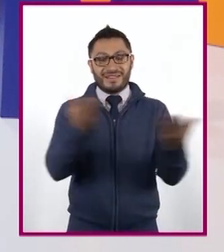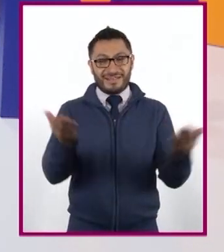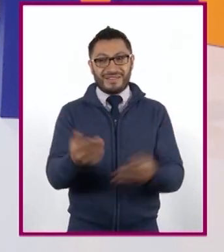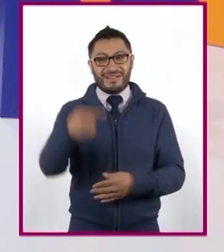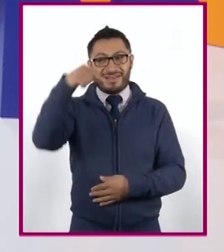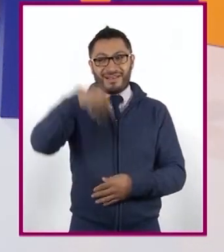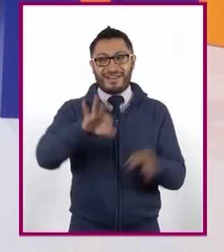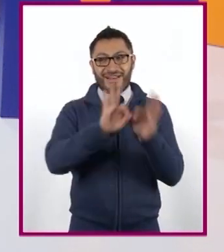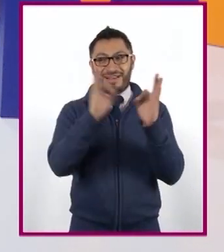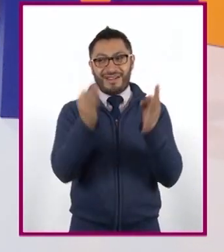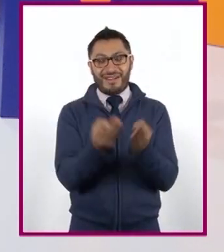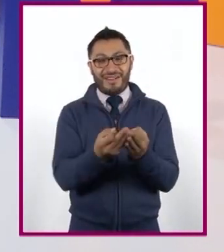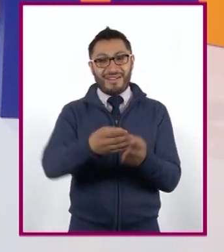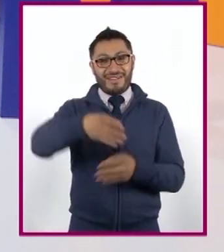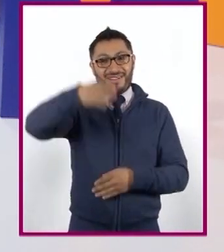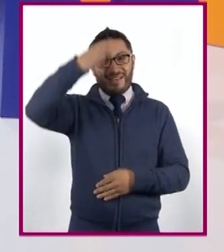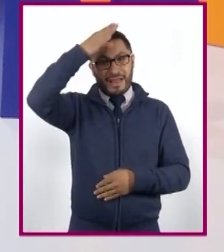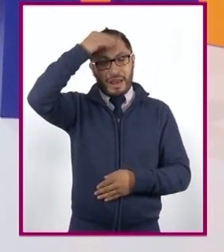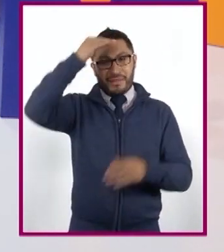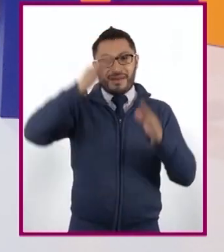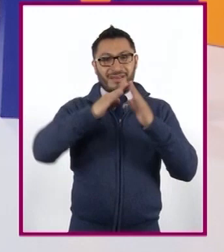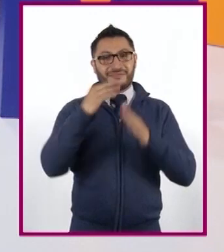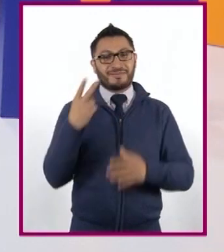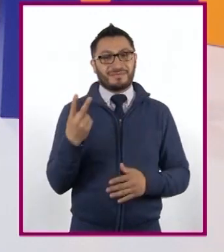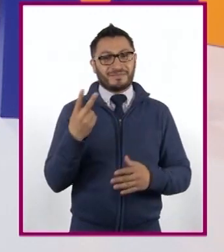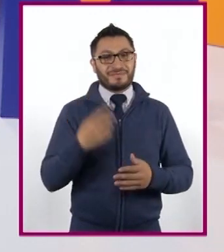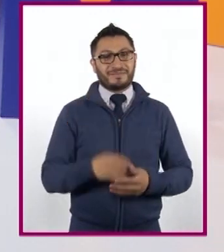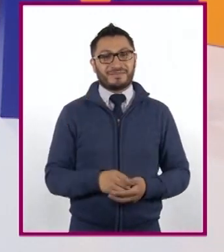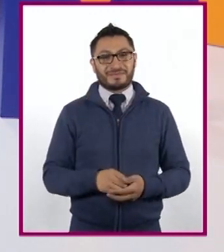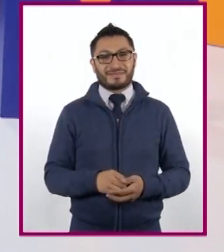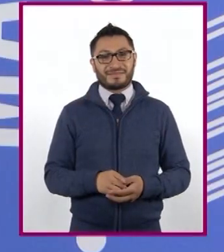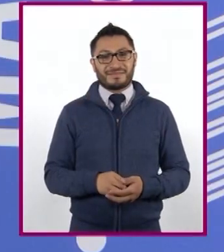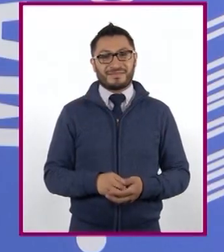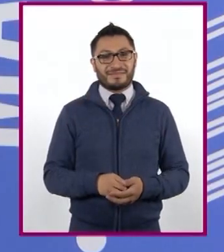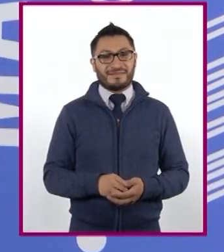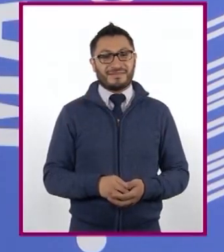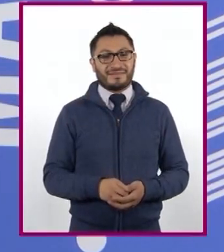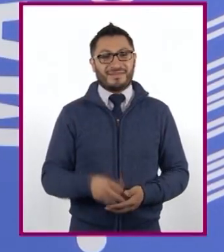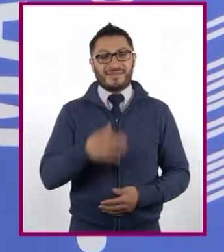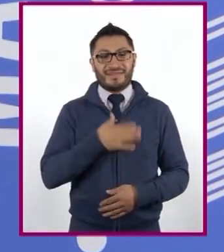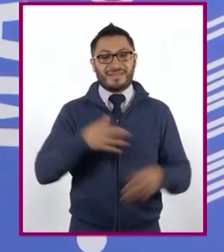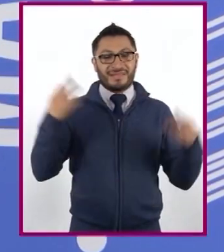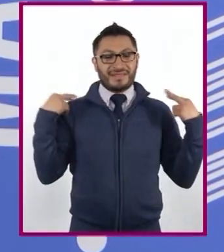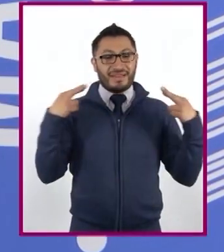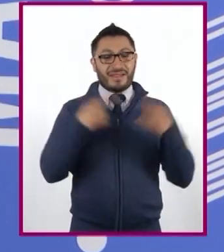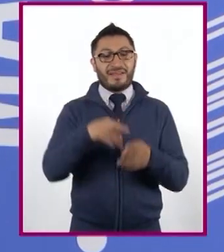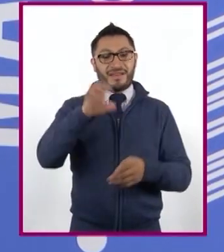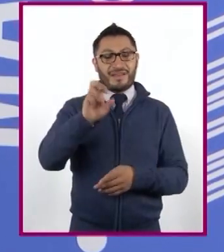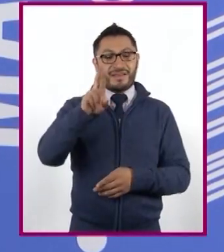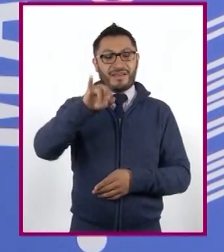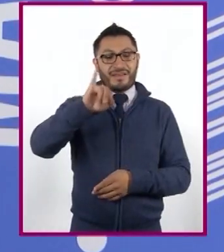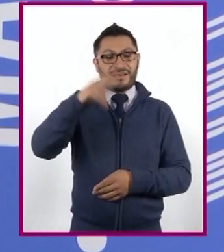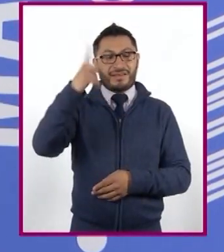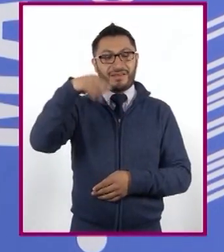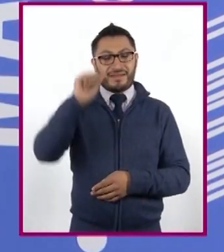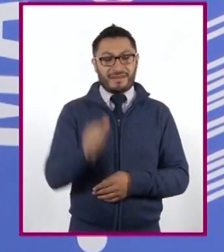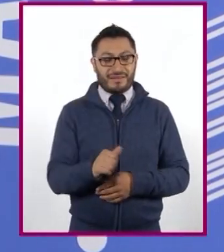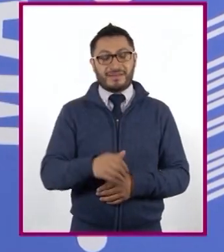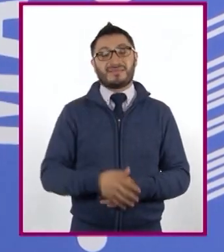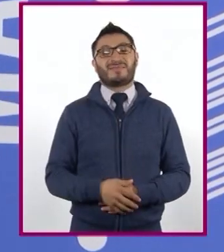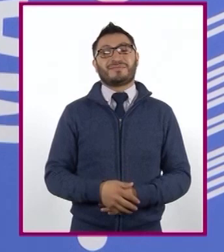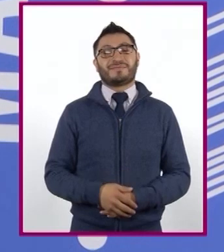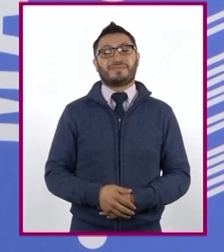la estrategia Aprende en Casa 2. Soy la profesora Erika Lisset Argüelles